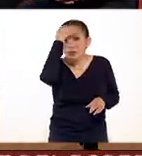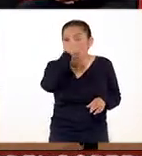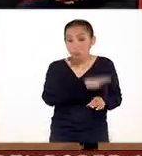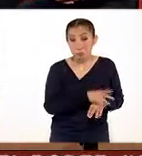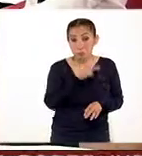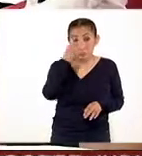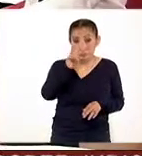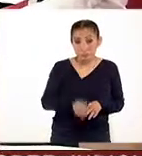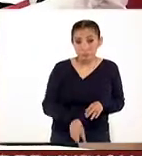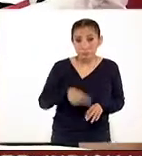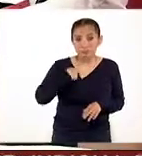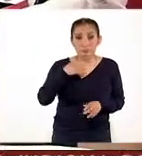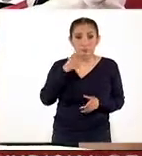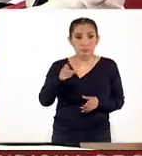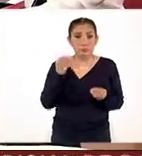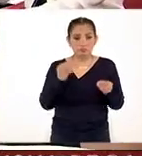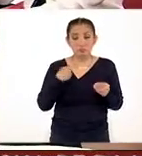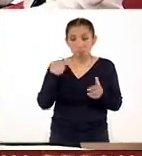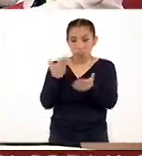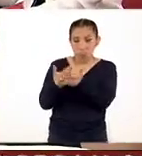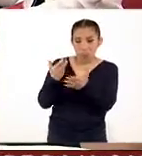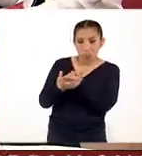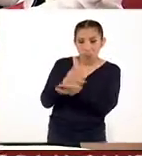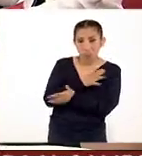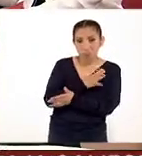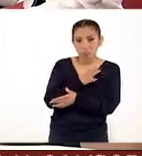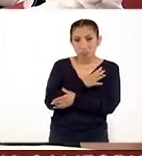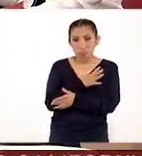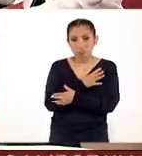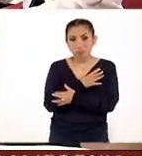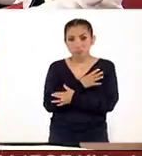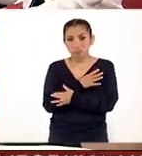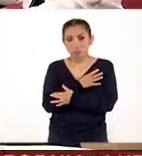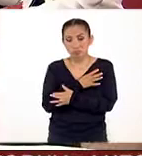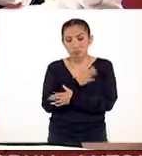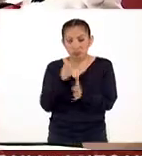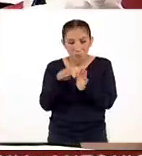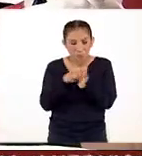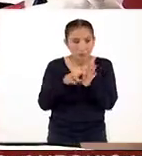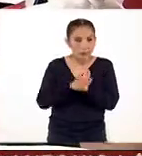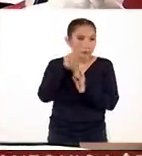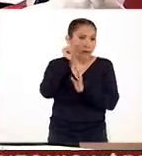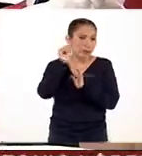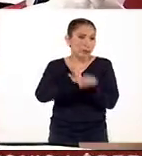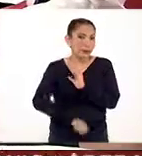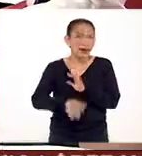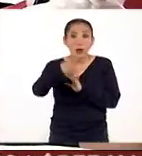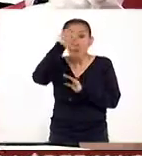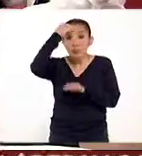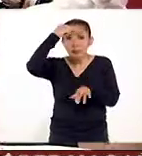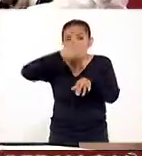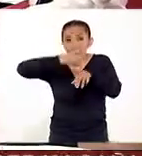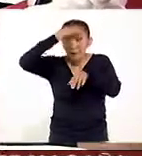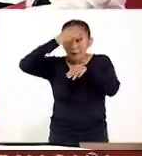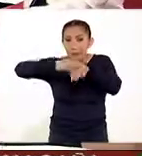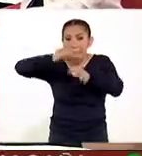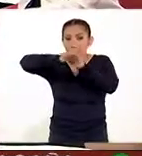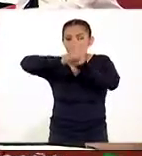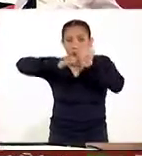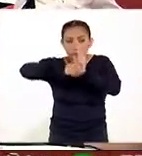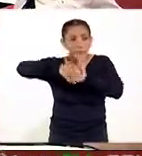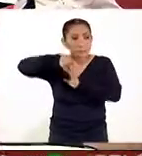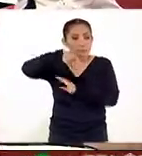aprendizaje, porque efectivamente mucha crítica ha habido a que el método se basa en apréndete estas fechas, pero